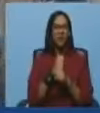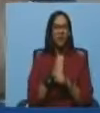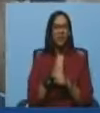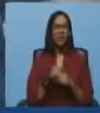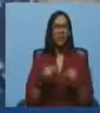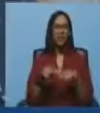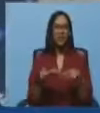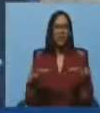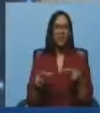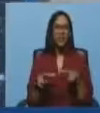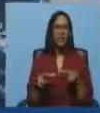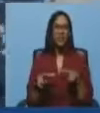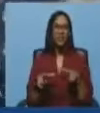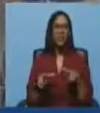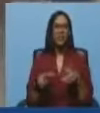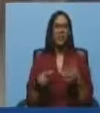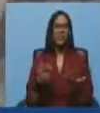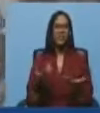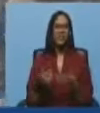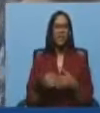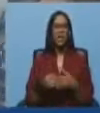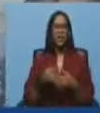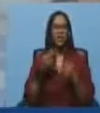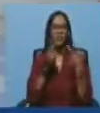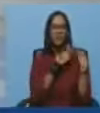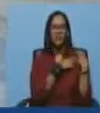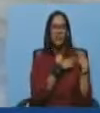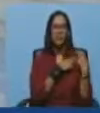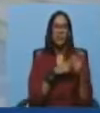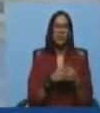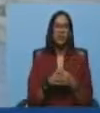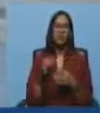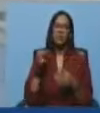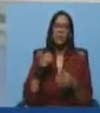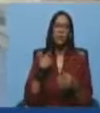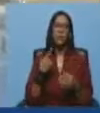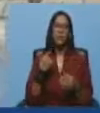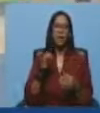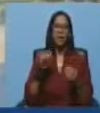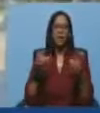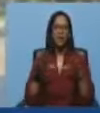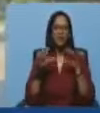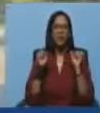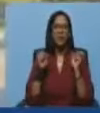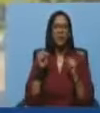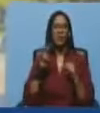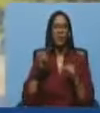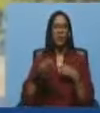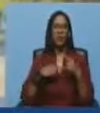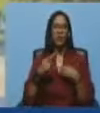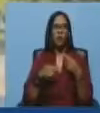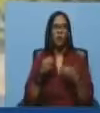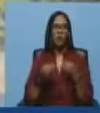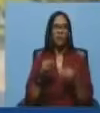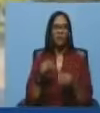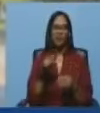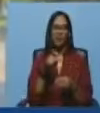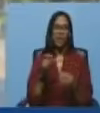lugares de posición, de responsabilidad. Sí, lo primero que hay que entender es que ninguna revolución la hace gente venida de